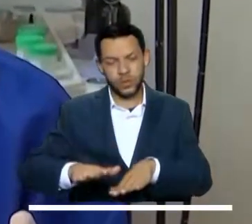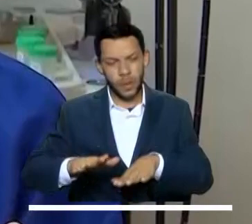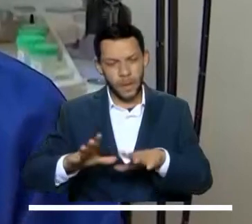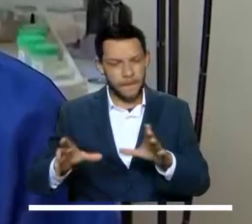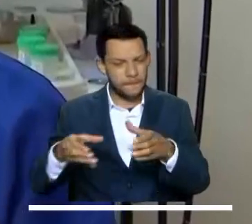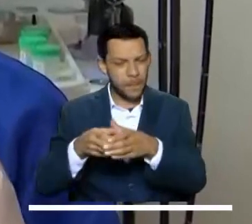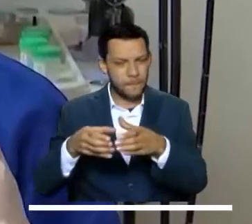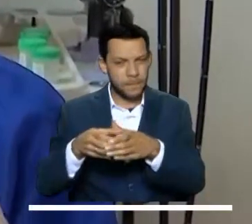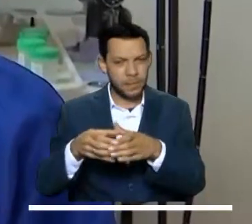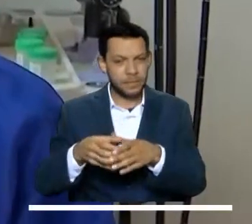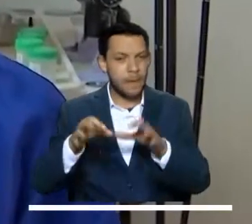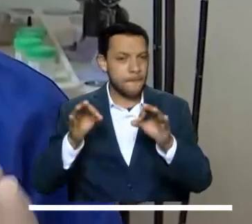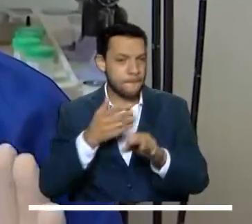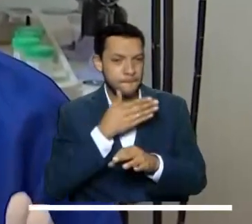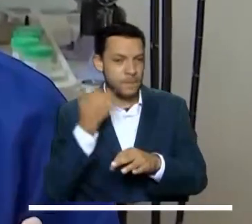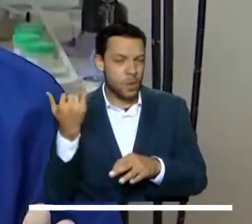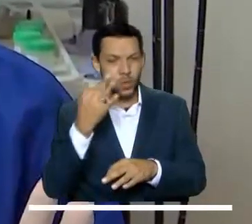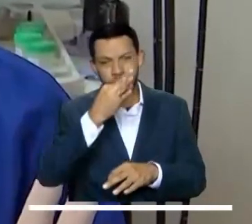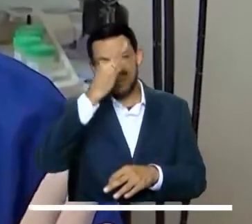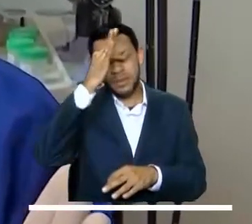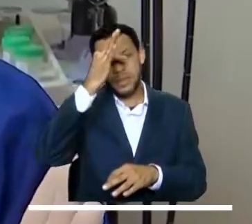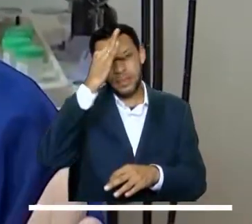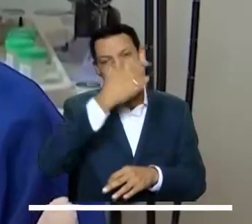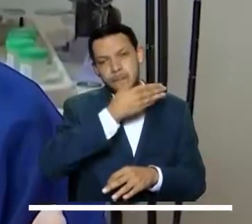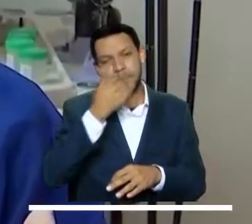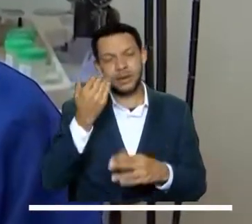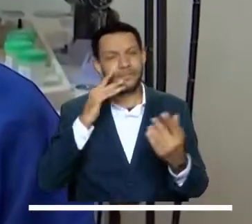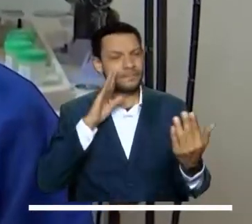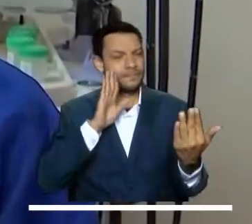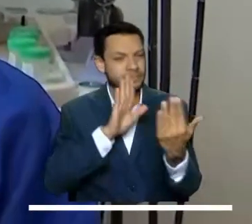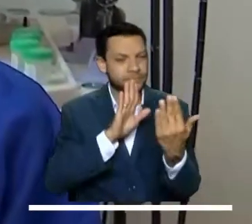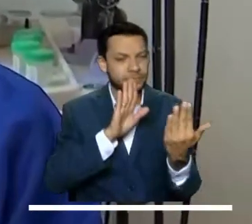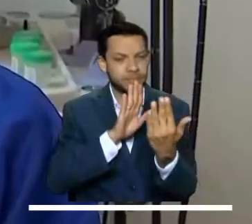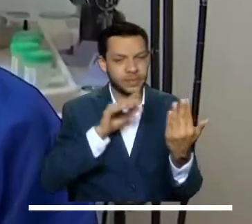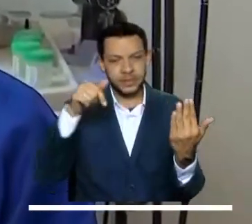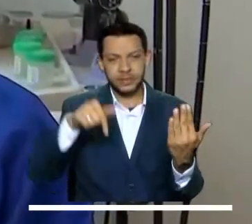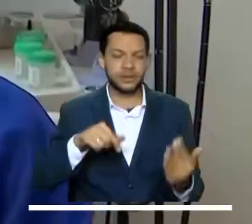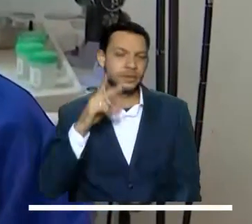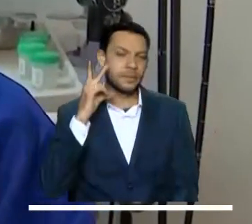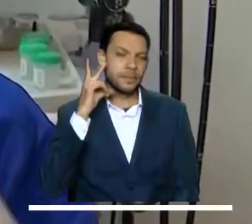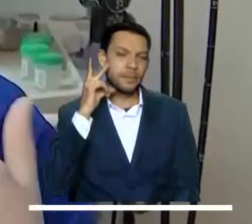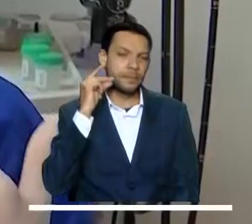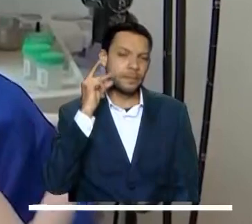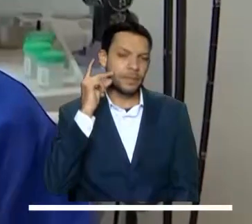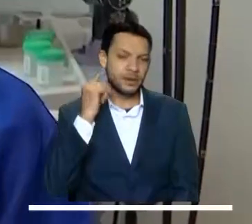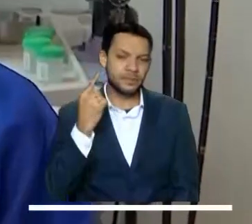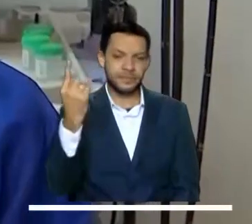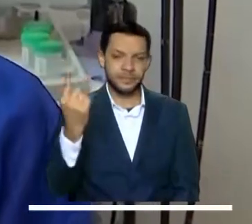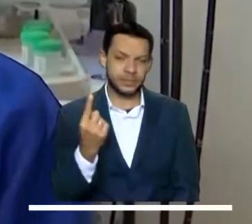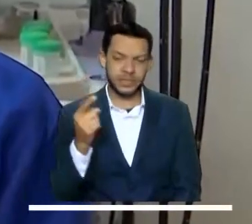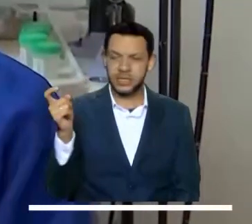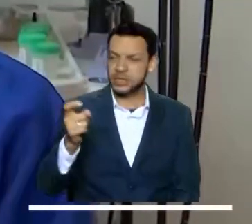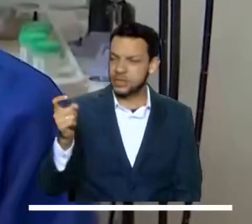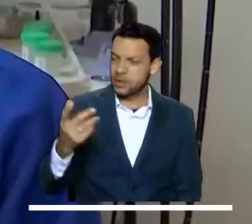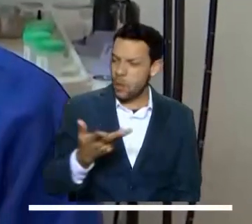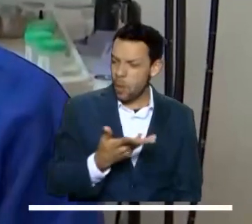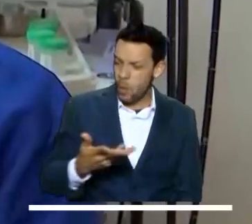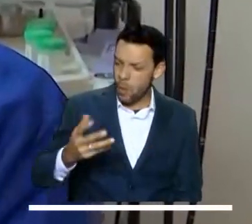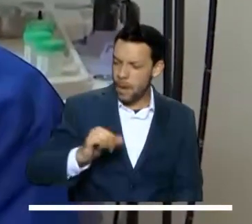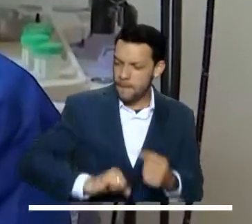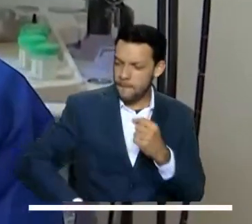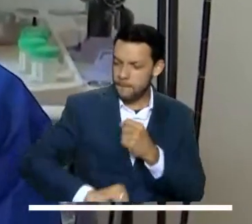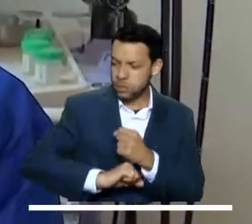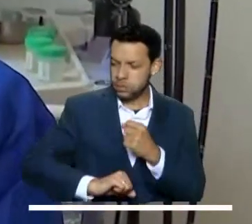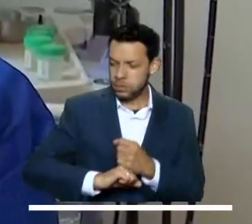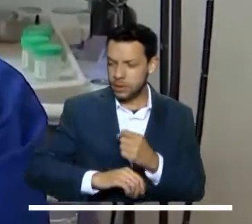de una institución, dentro de una clínica, dentro de una IPS como la Clínica Los Rosales de Pereira, donde tengamos el apoyo ante una eventual necesidad, dándole mayor garantía